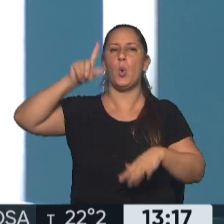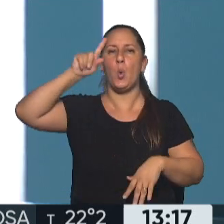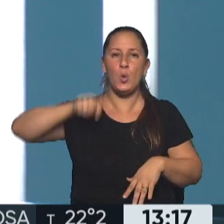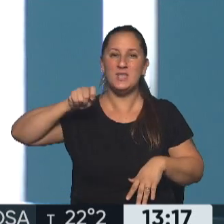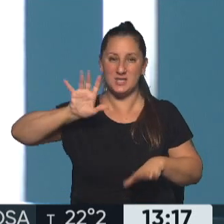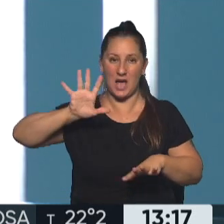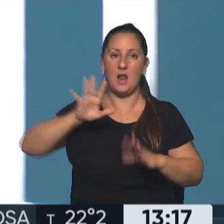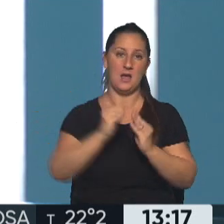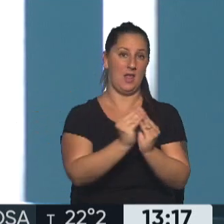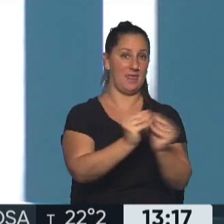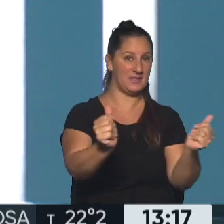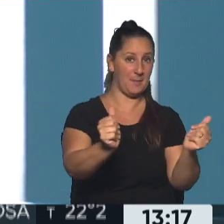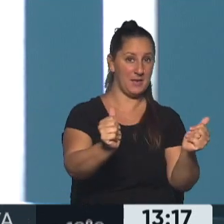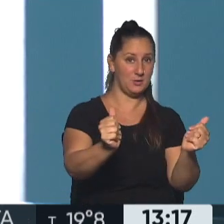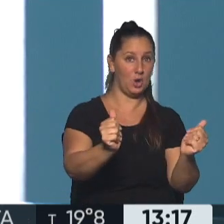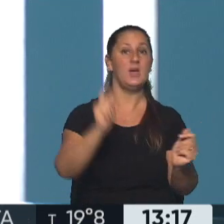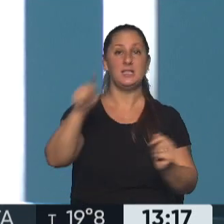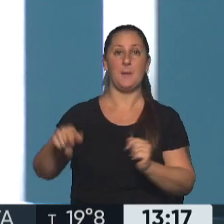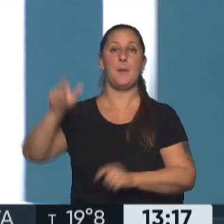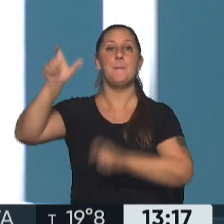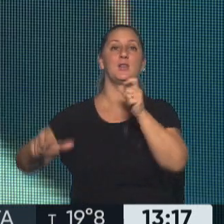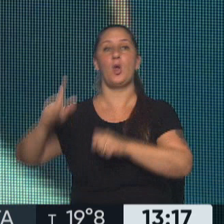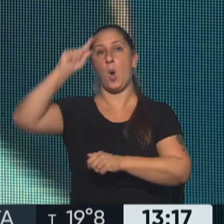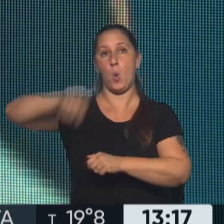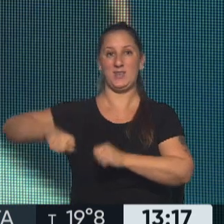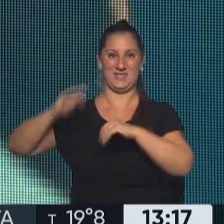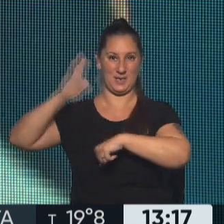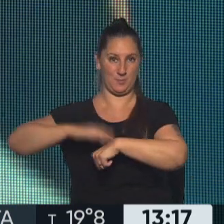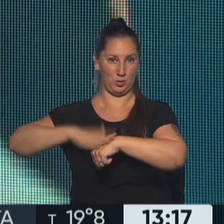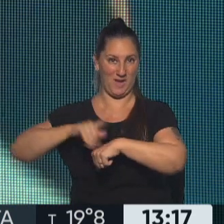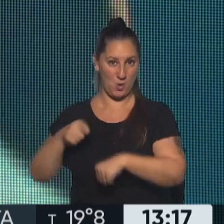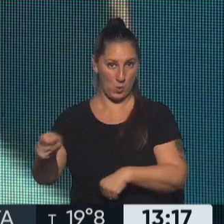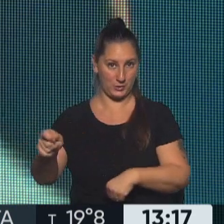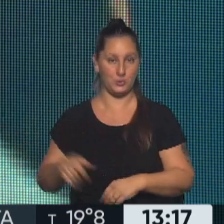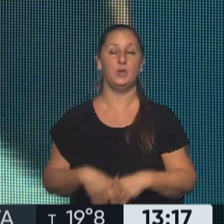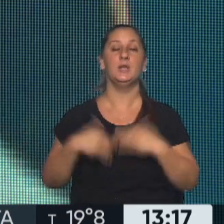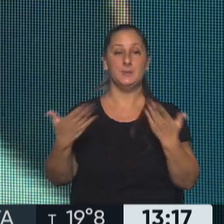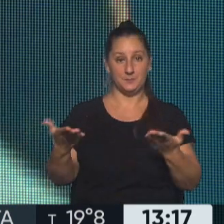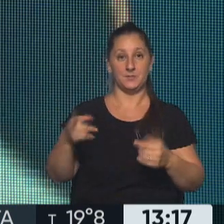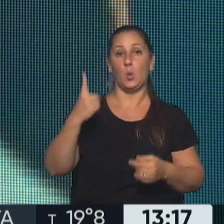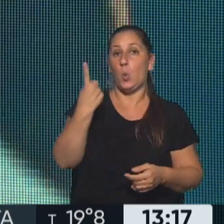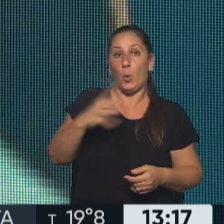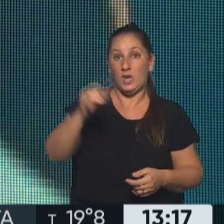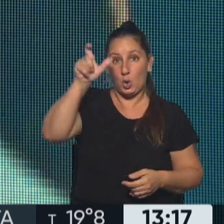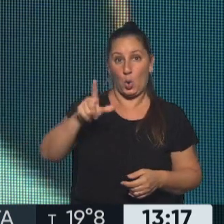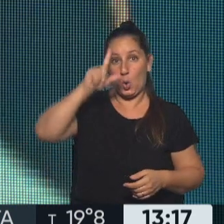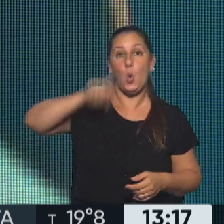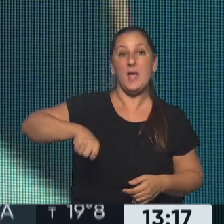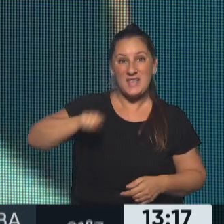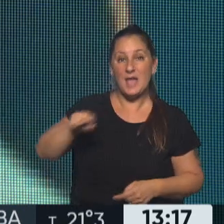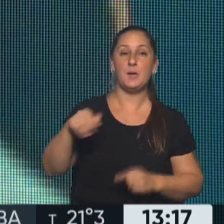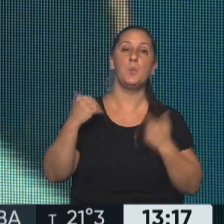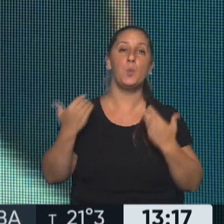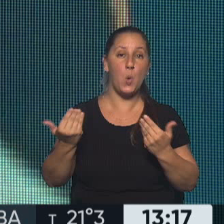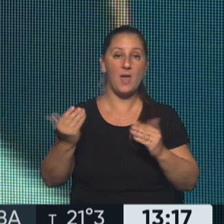desaparición y también con quienes estuvieron al frente del tribunal bueno esto esta es la situación de este juez que es el único al cual le cabe día